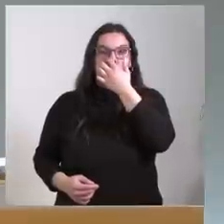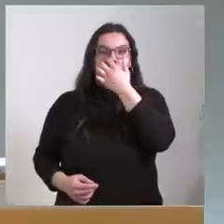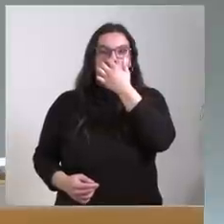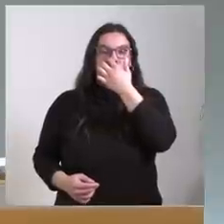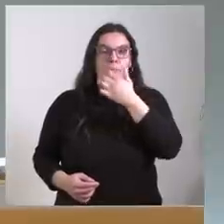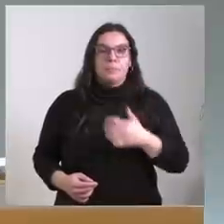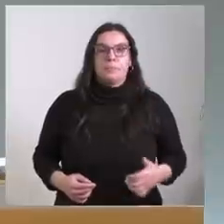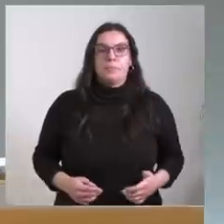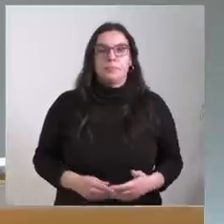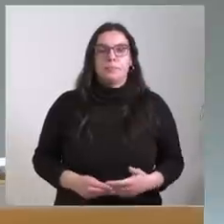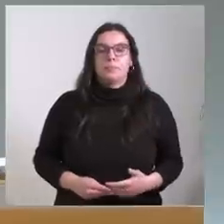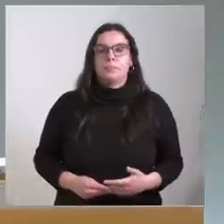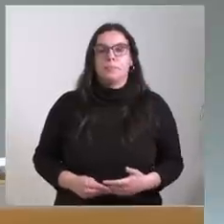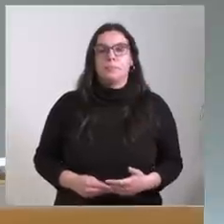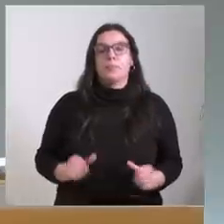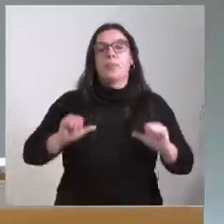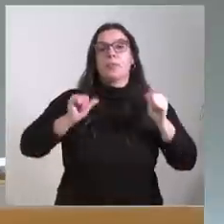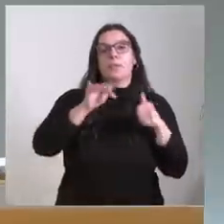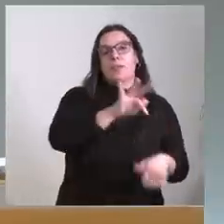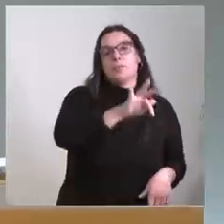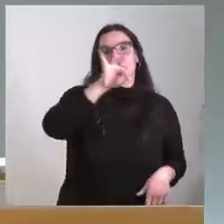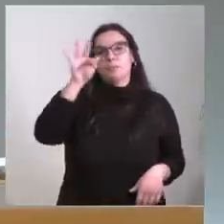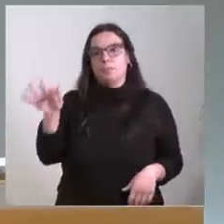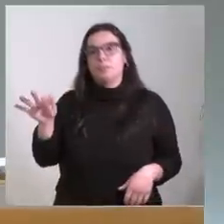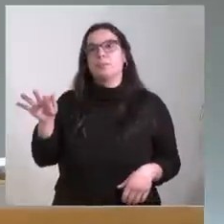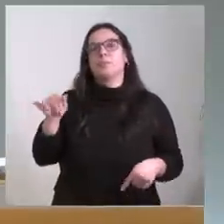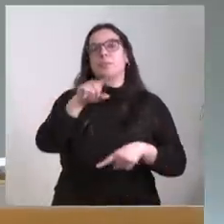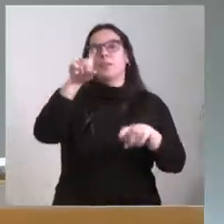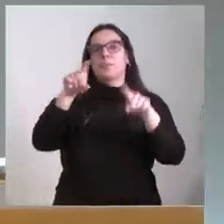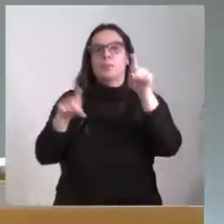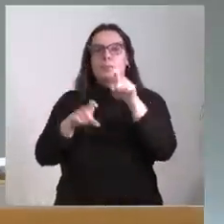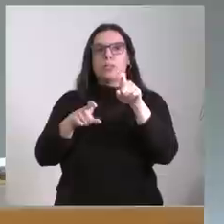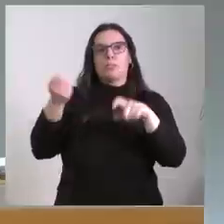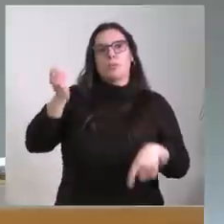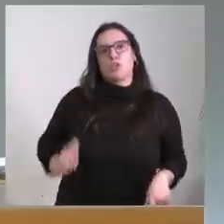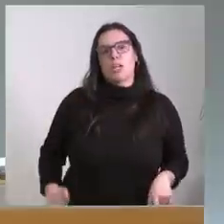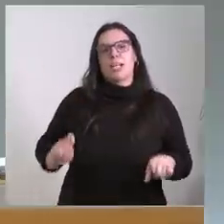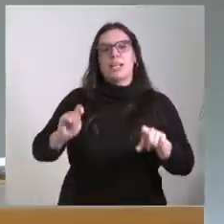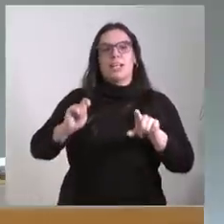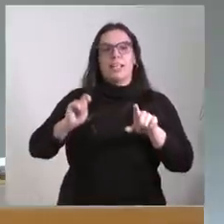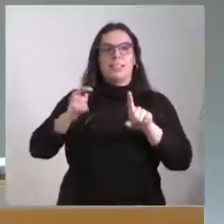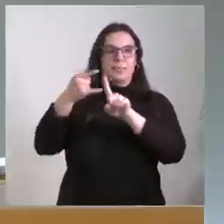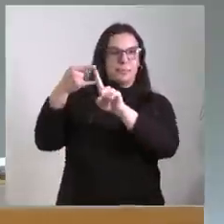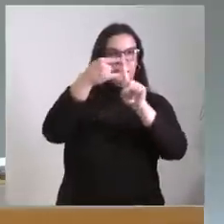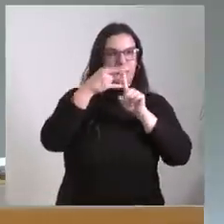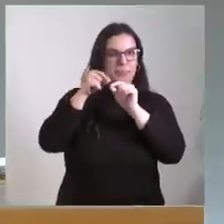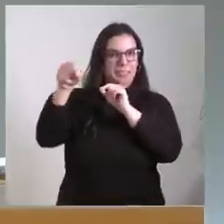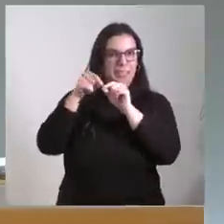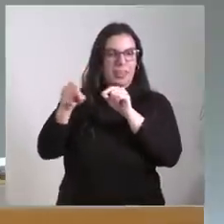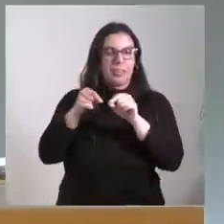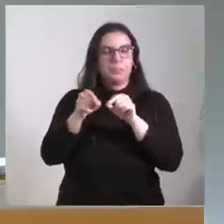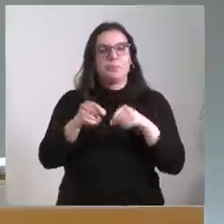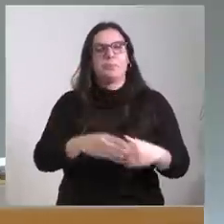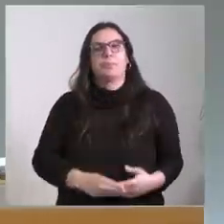vamos a abrir como siempre aquí un turno de preguntas con Los profesionales que nos siguen de forma telemática y